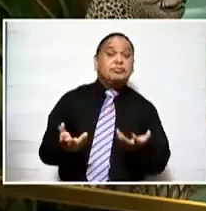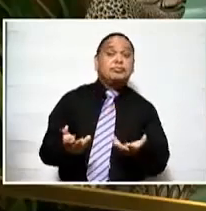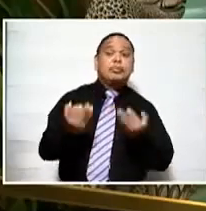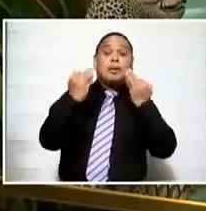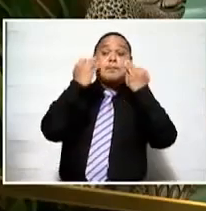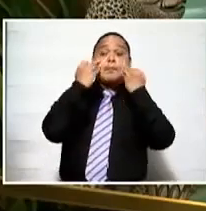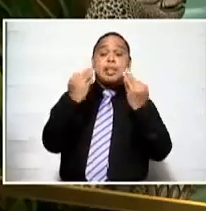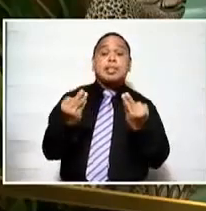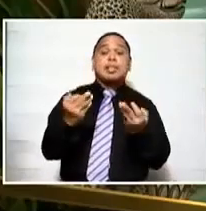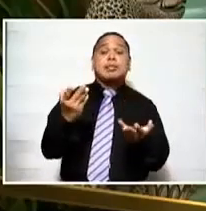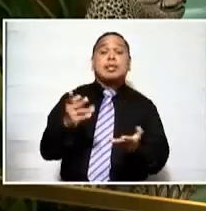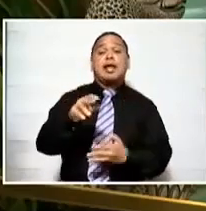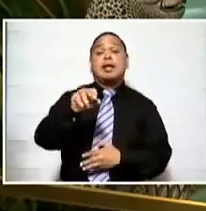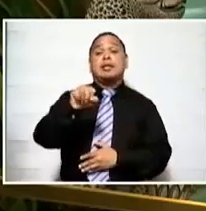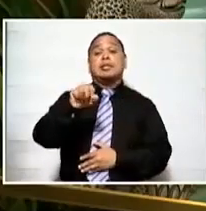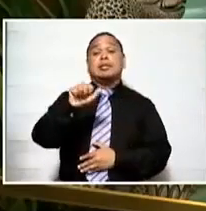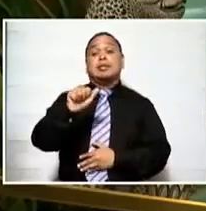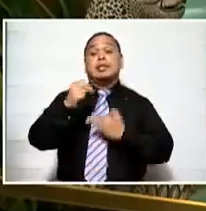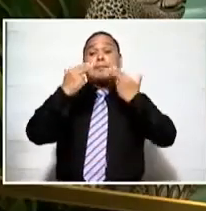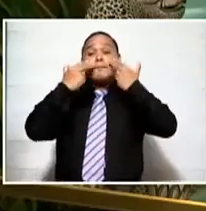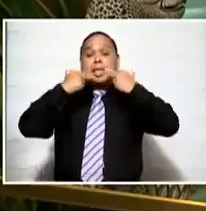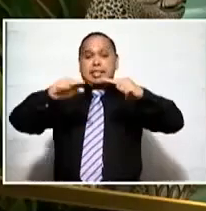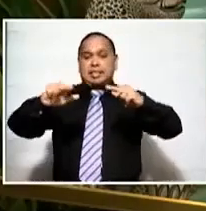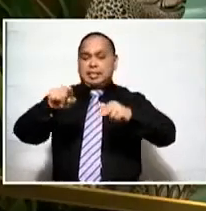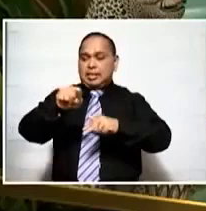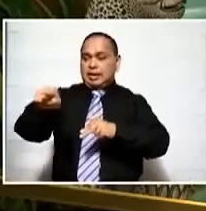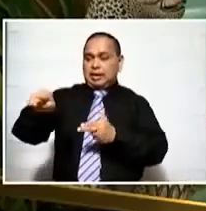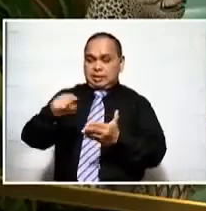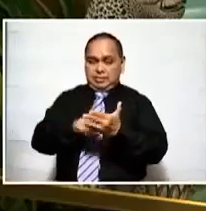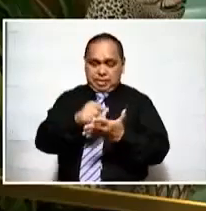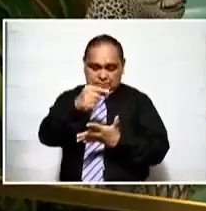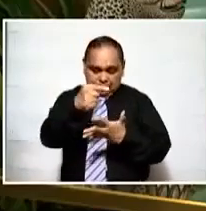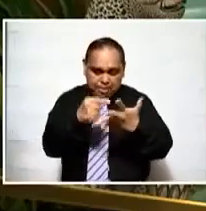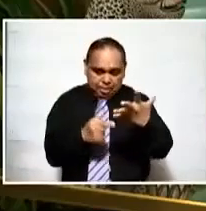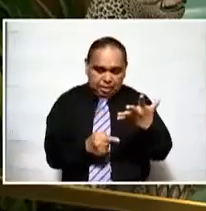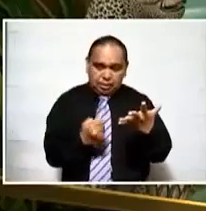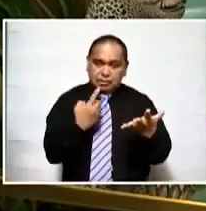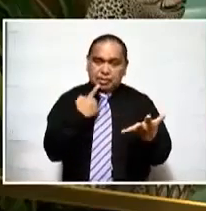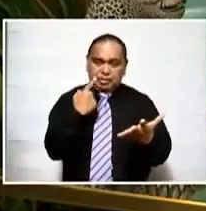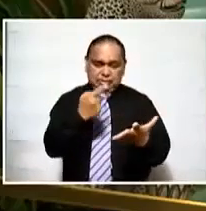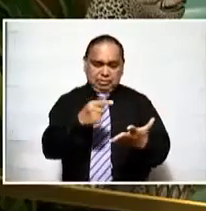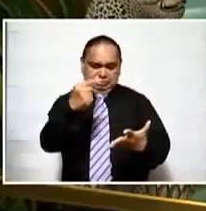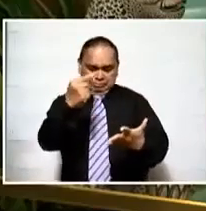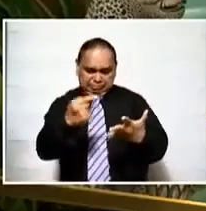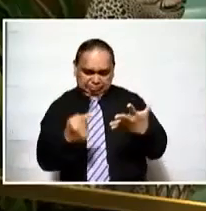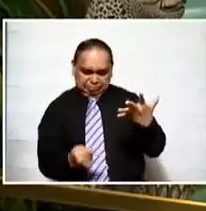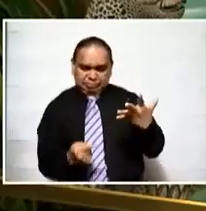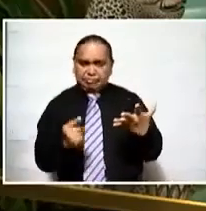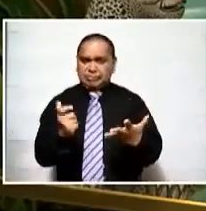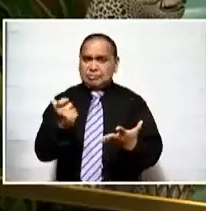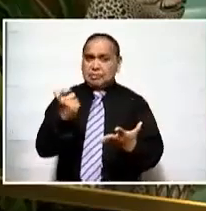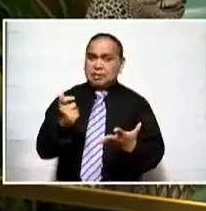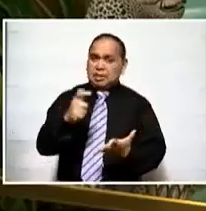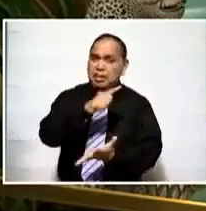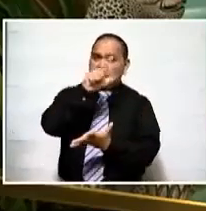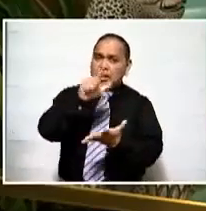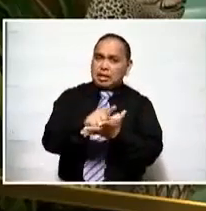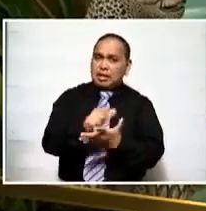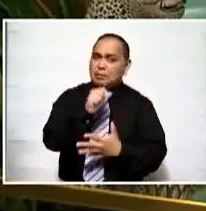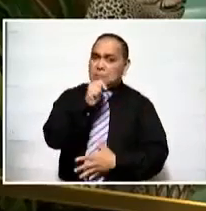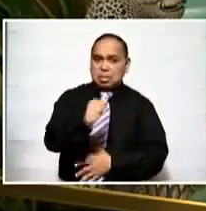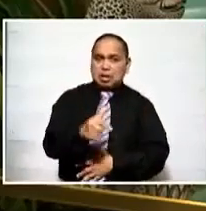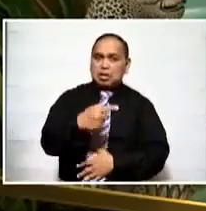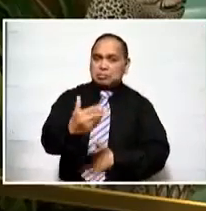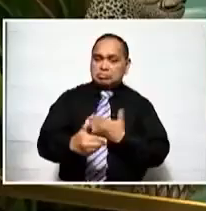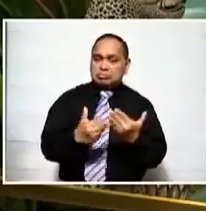algo de Hacienda. O sea, si Hacienda detecta que no están sustentadas, que no hay evidencias, pues es un pago a todas luces ilícito y fuera de